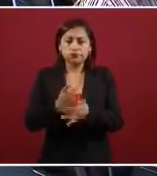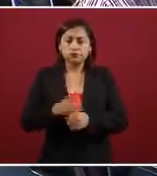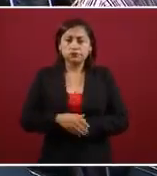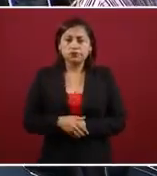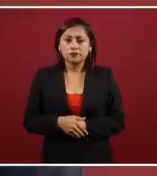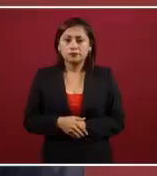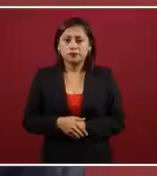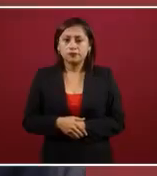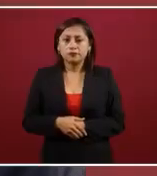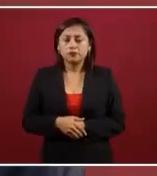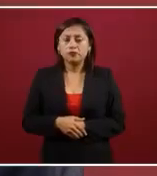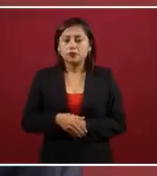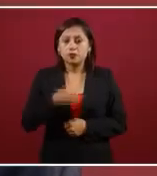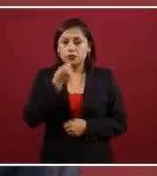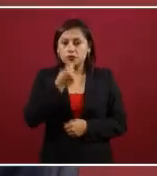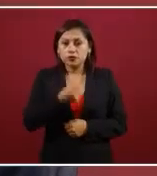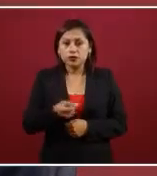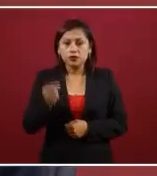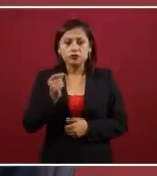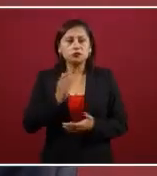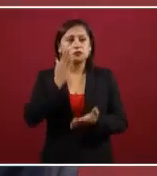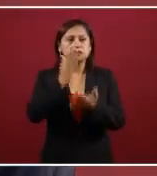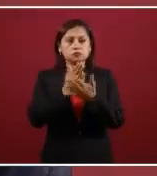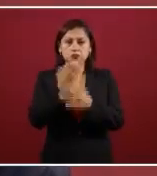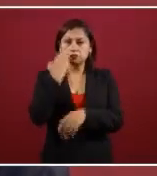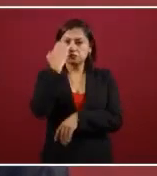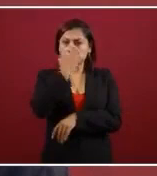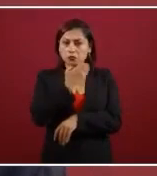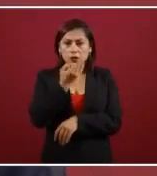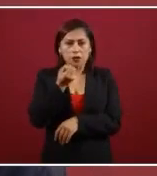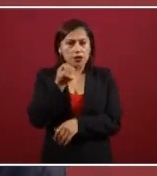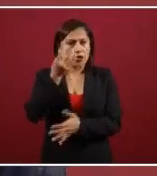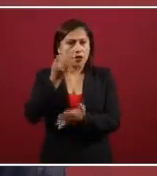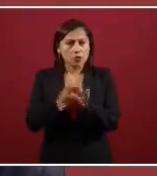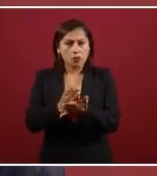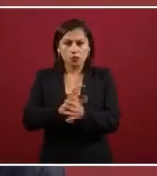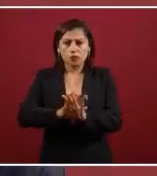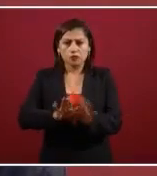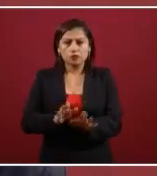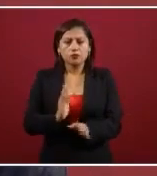el trabajo de los niños debe ser la escuela y jugar,